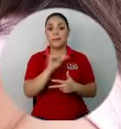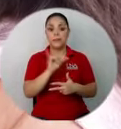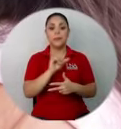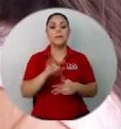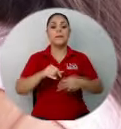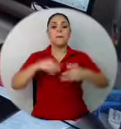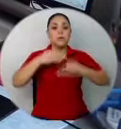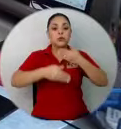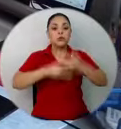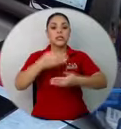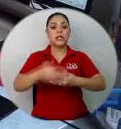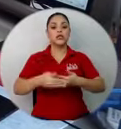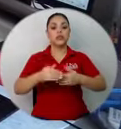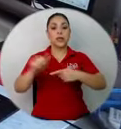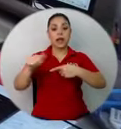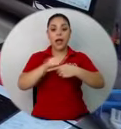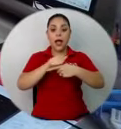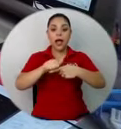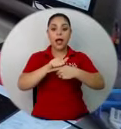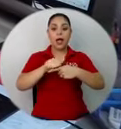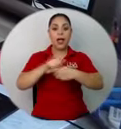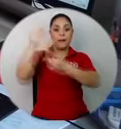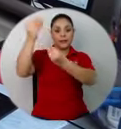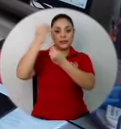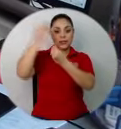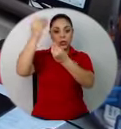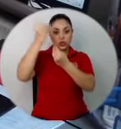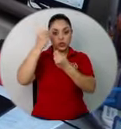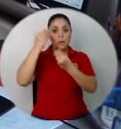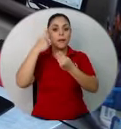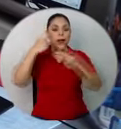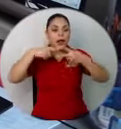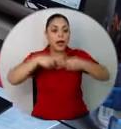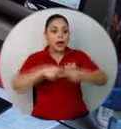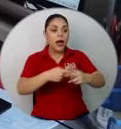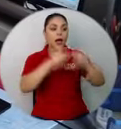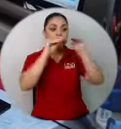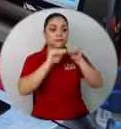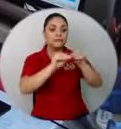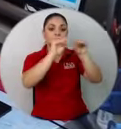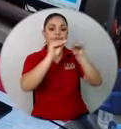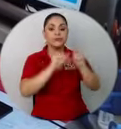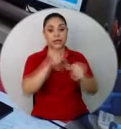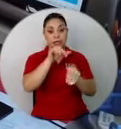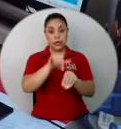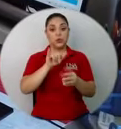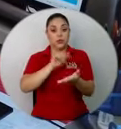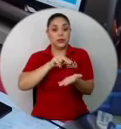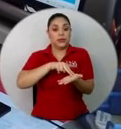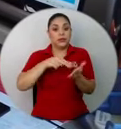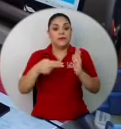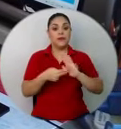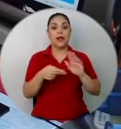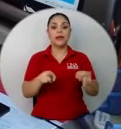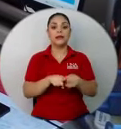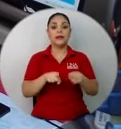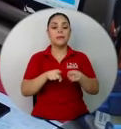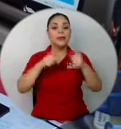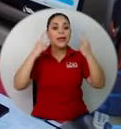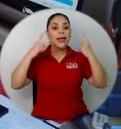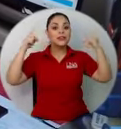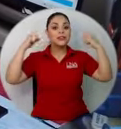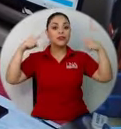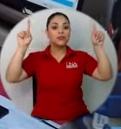como inducción tiene que ver mucho también en el éxito de una persona, de un buen clima un buen clima organizacional, que la